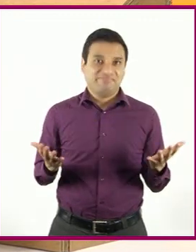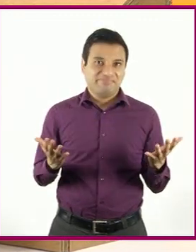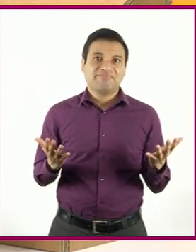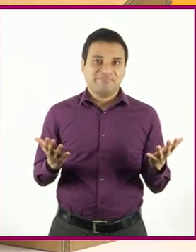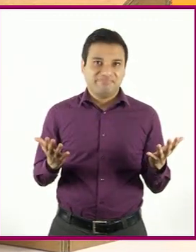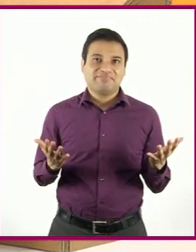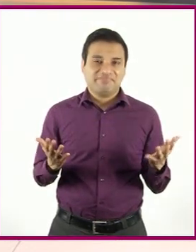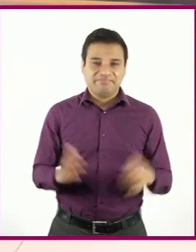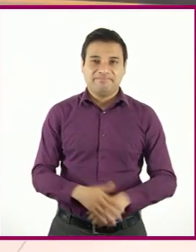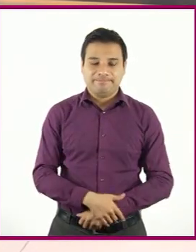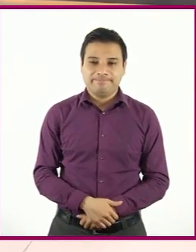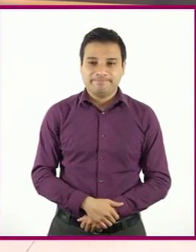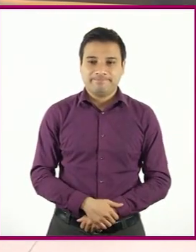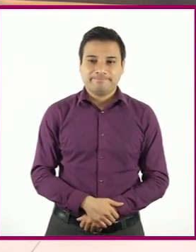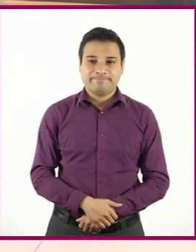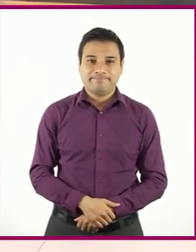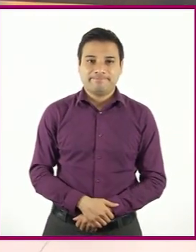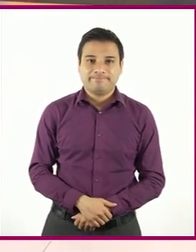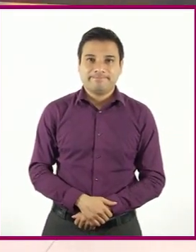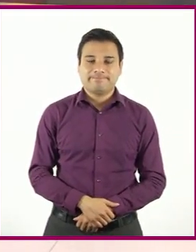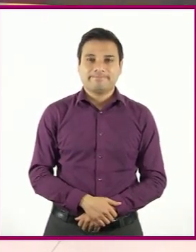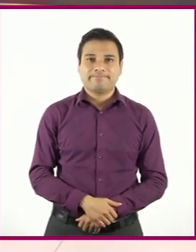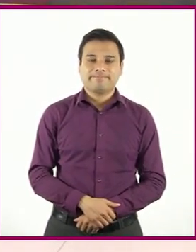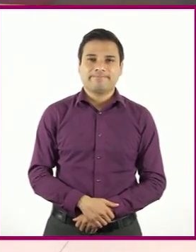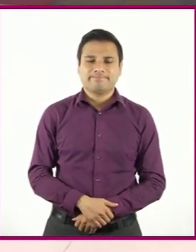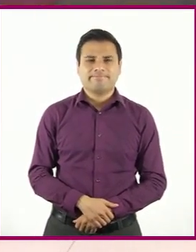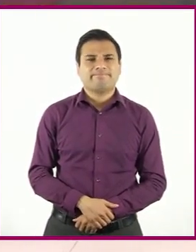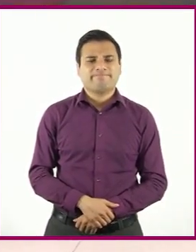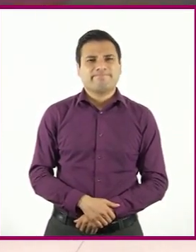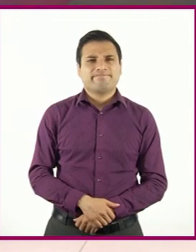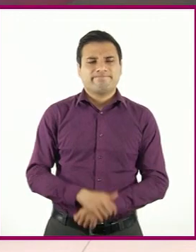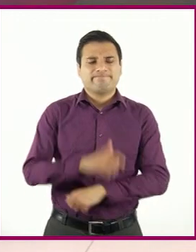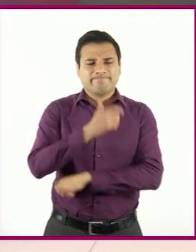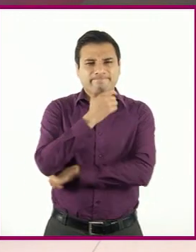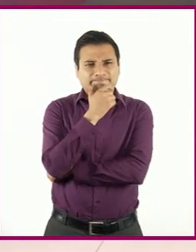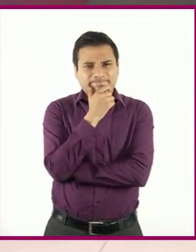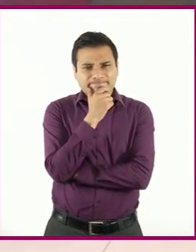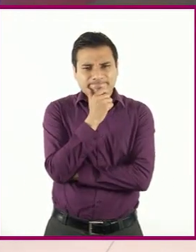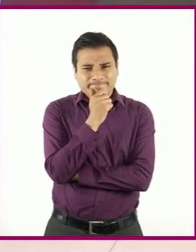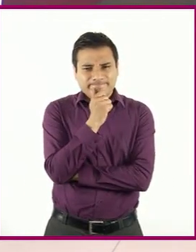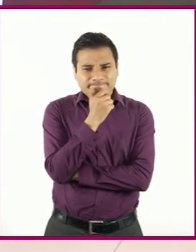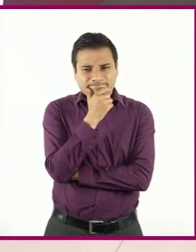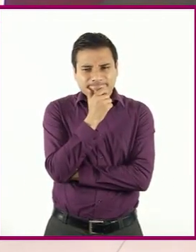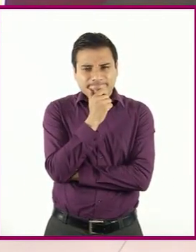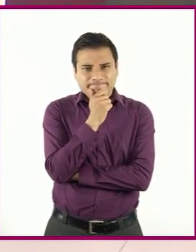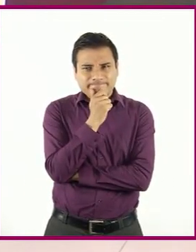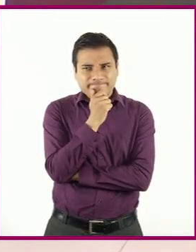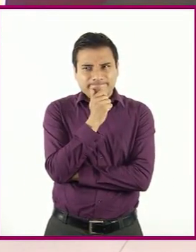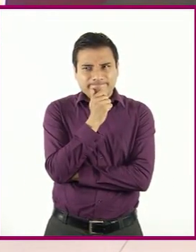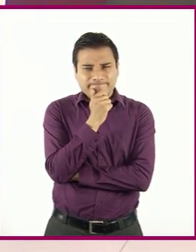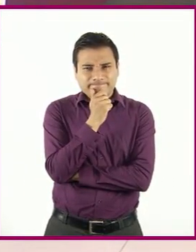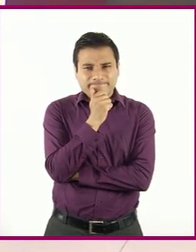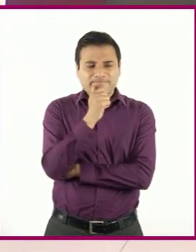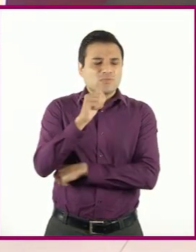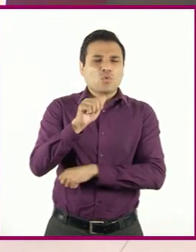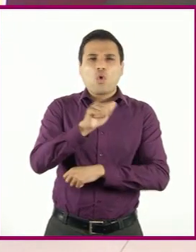prototipo. Y Roberto, ¿qué otros prototipos del dispensador crees que se puedan